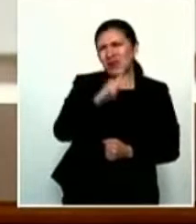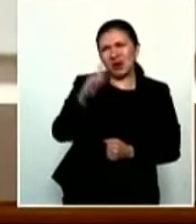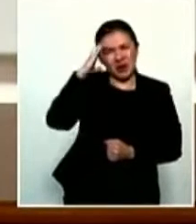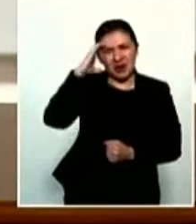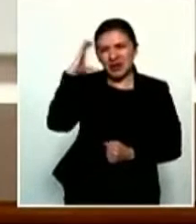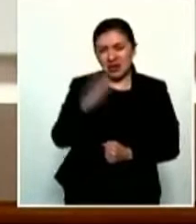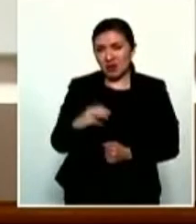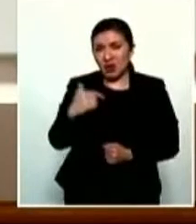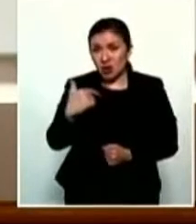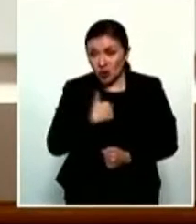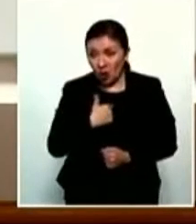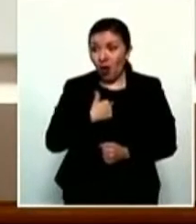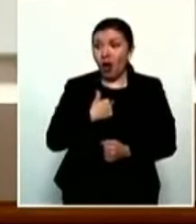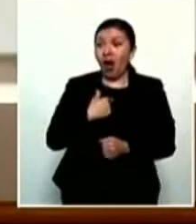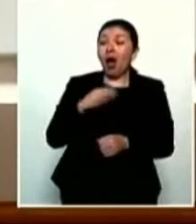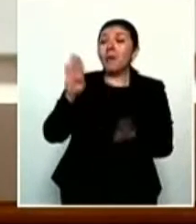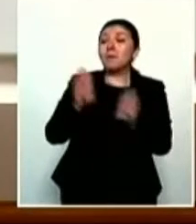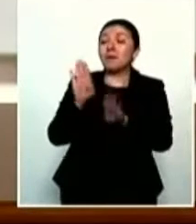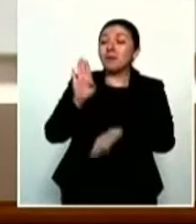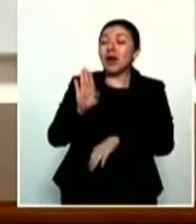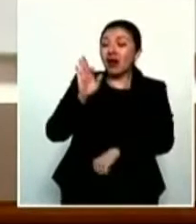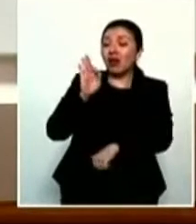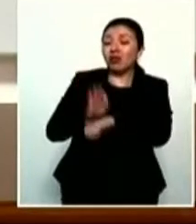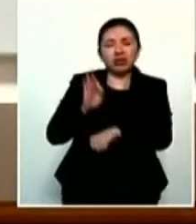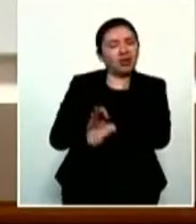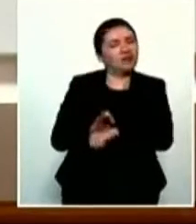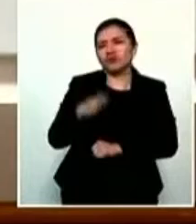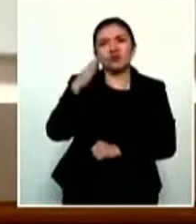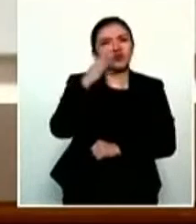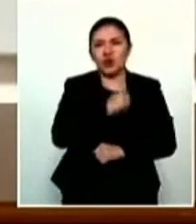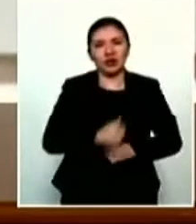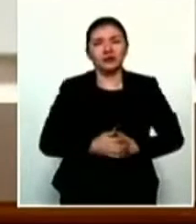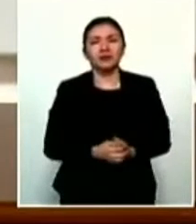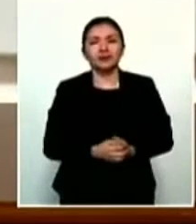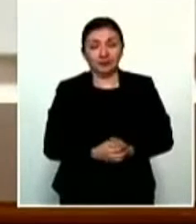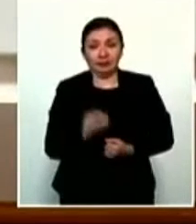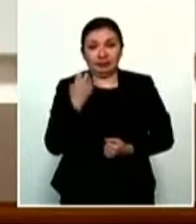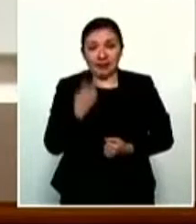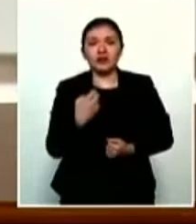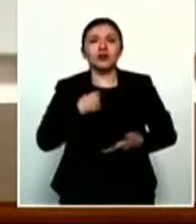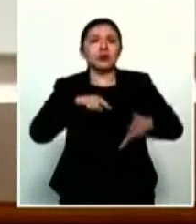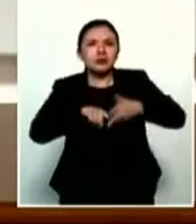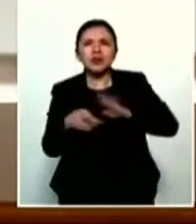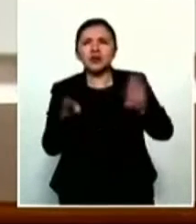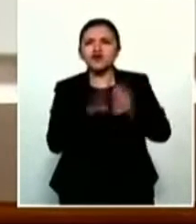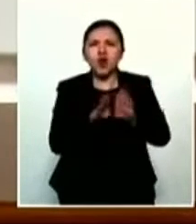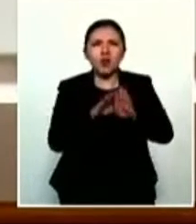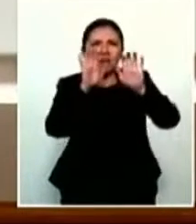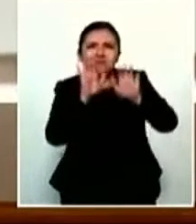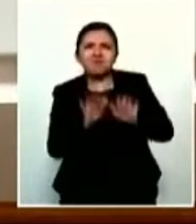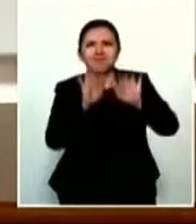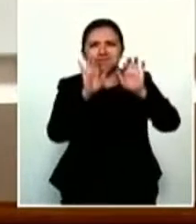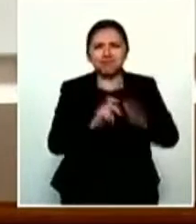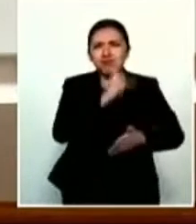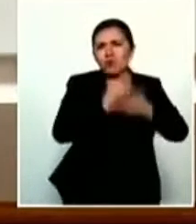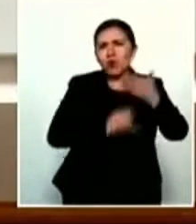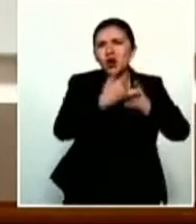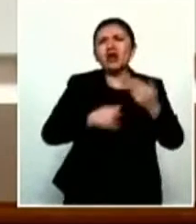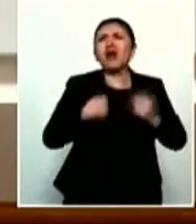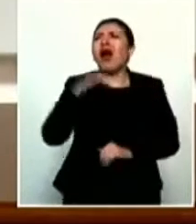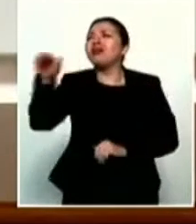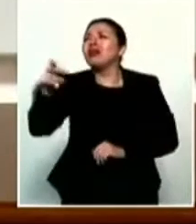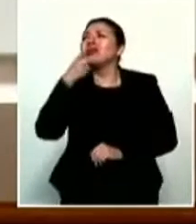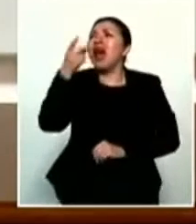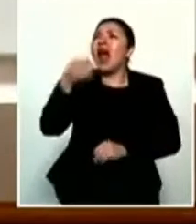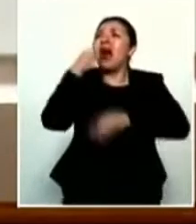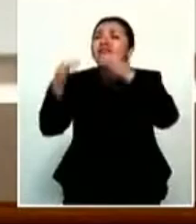yo no voy a convalidar. Y empezamos a hacer el proyecto sin decirle a nadie ni